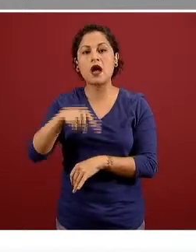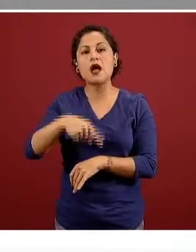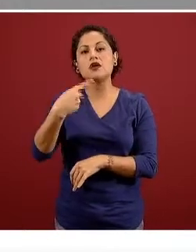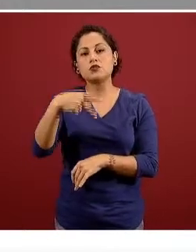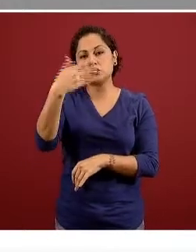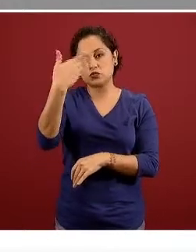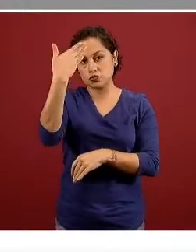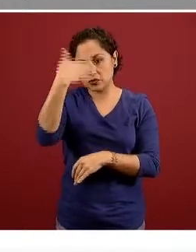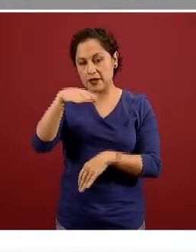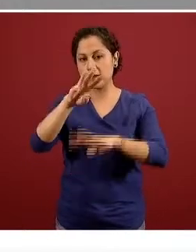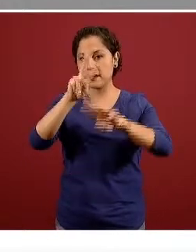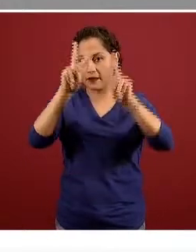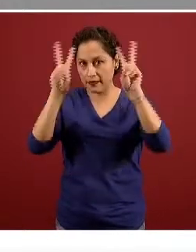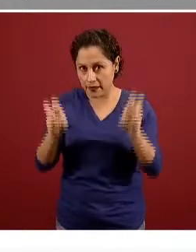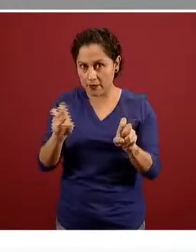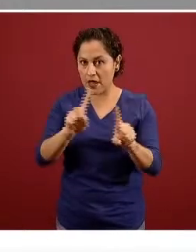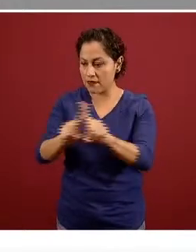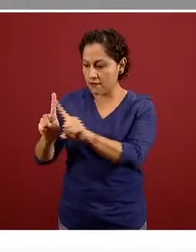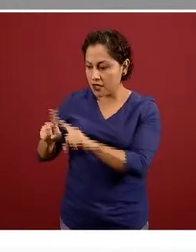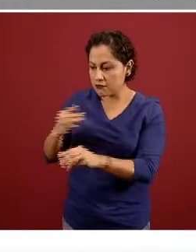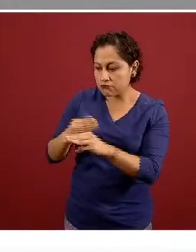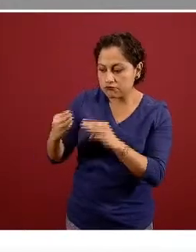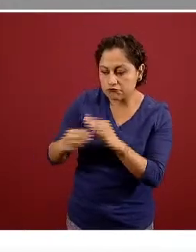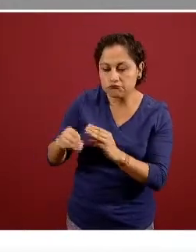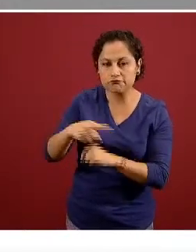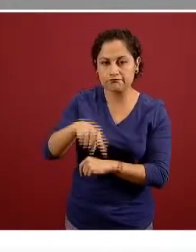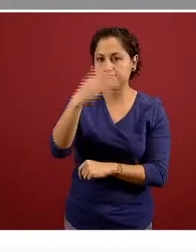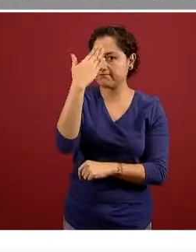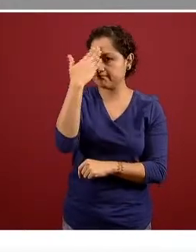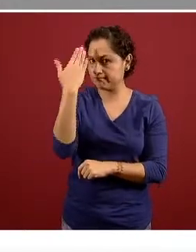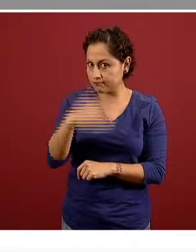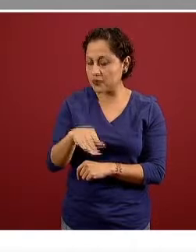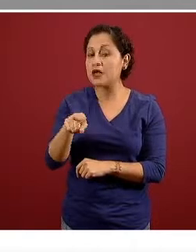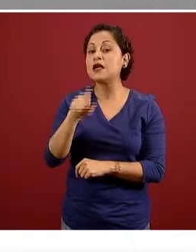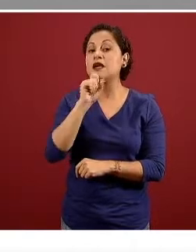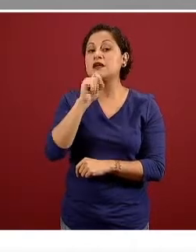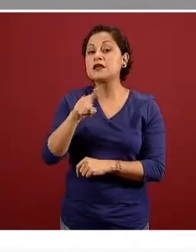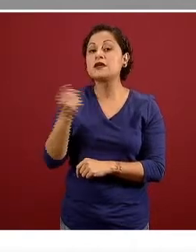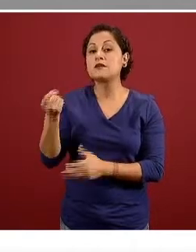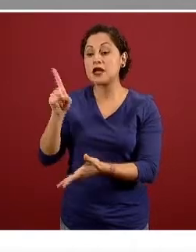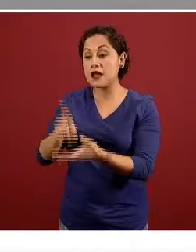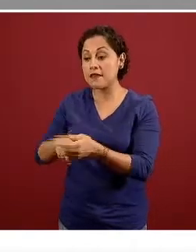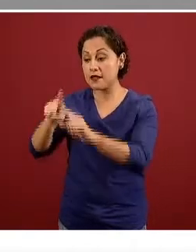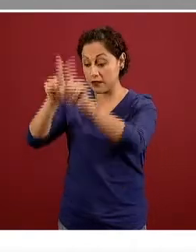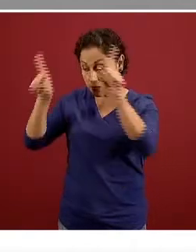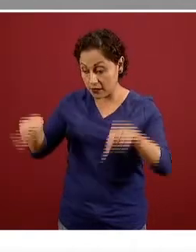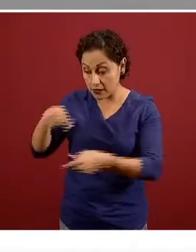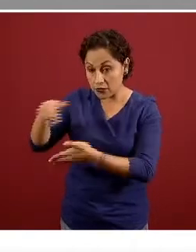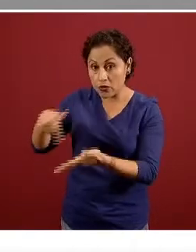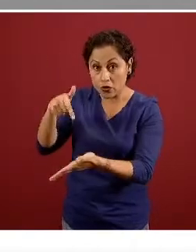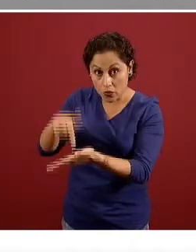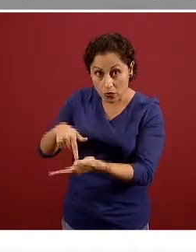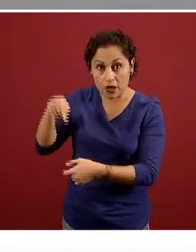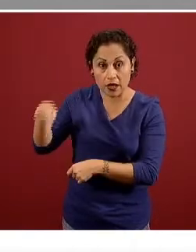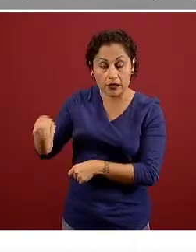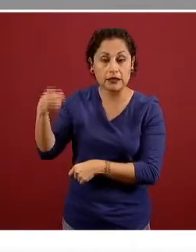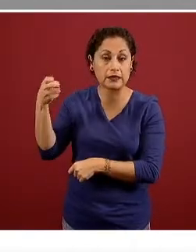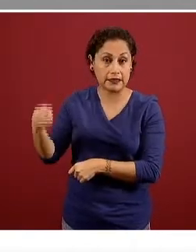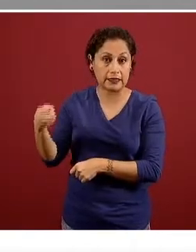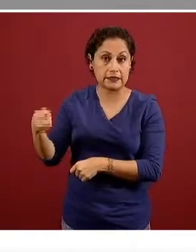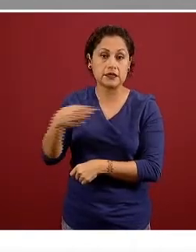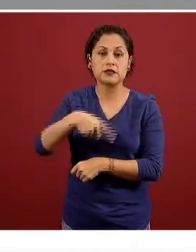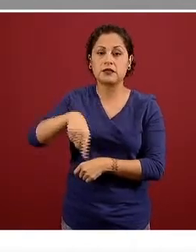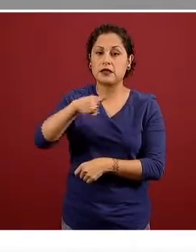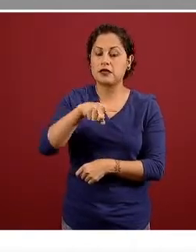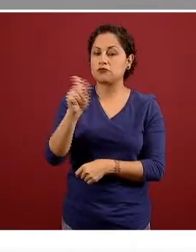de los equipos y de toda la infraestructura dentro del cuarto de esta unidad fundamental